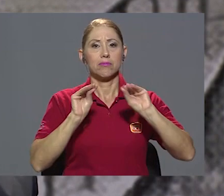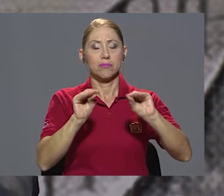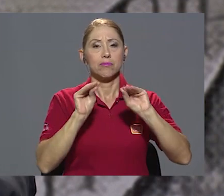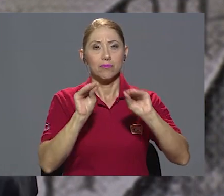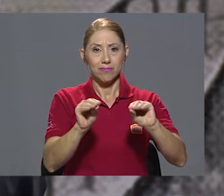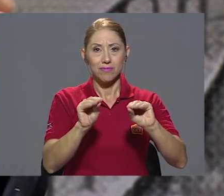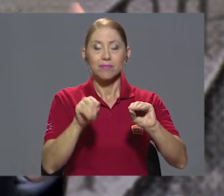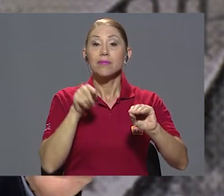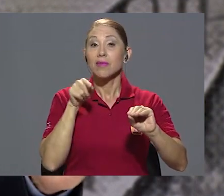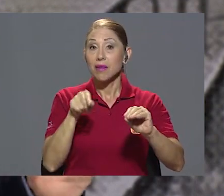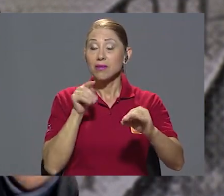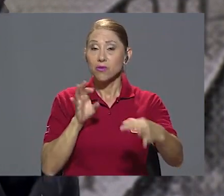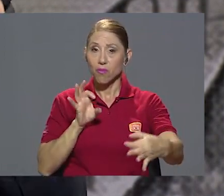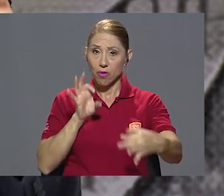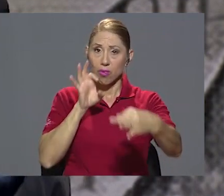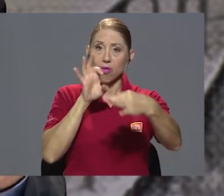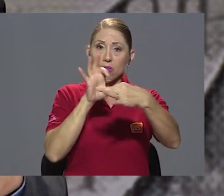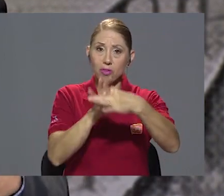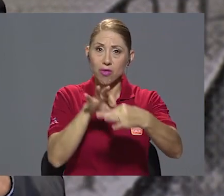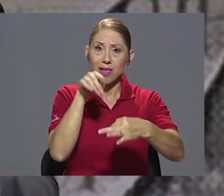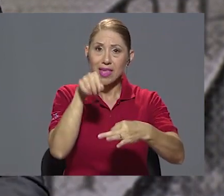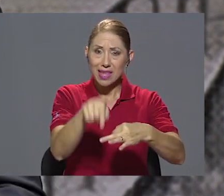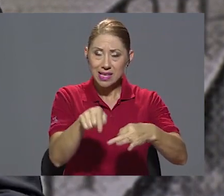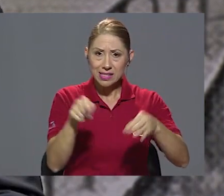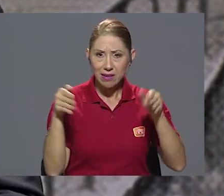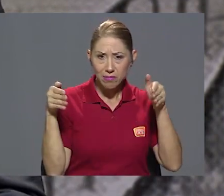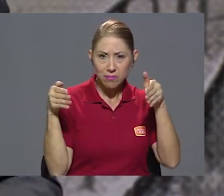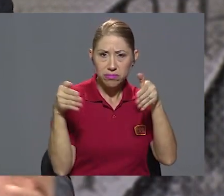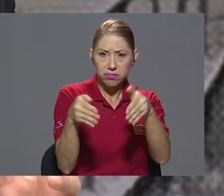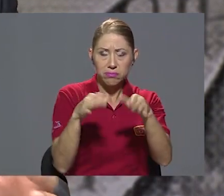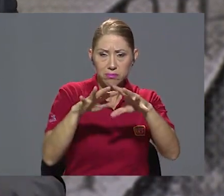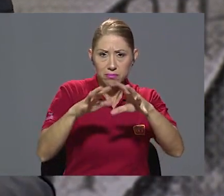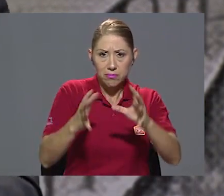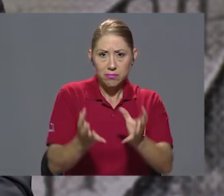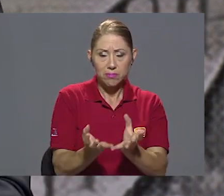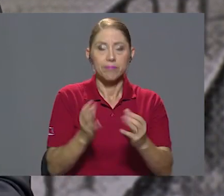Docencia está enmarcado en esa tendencia